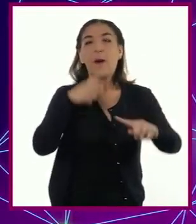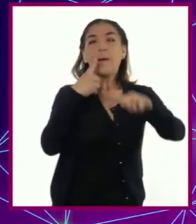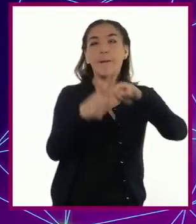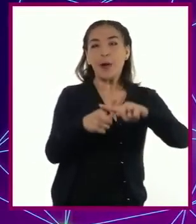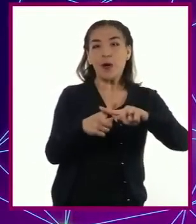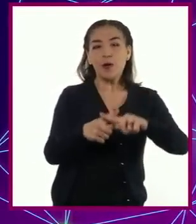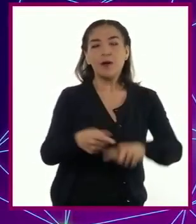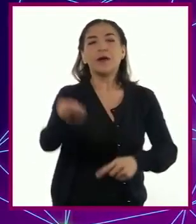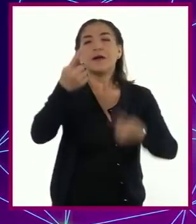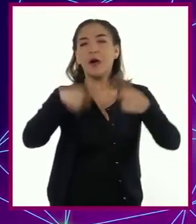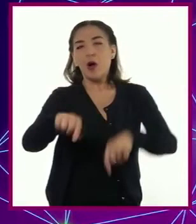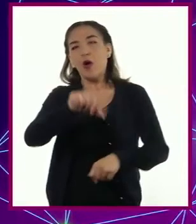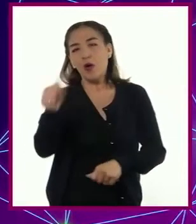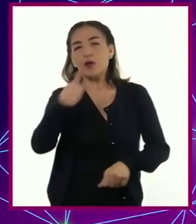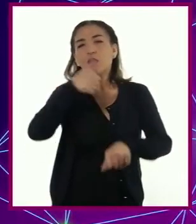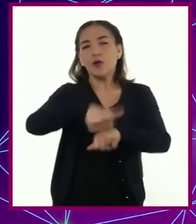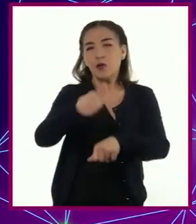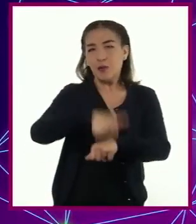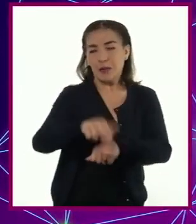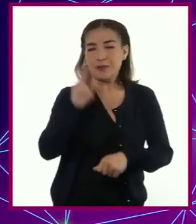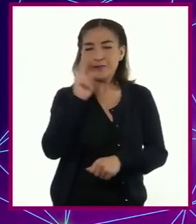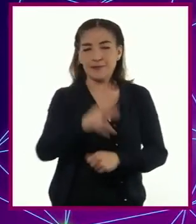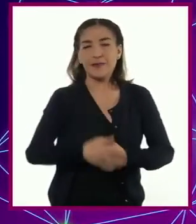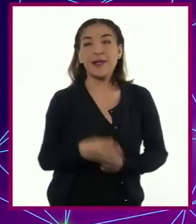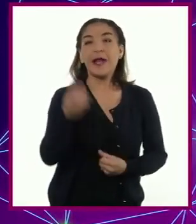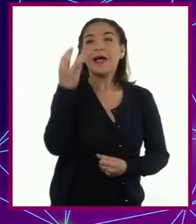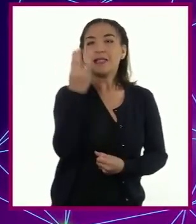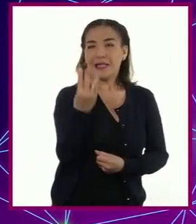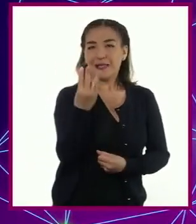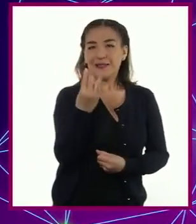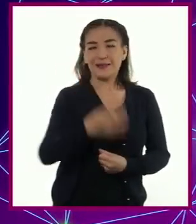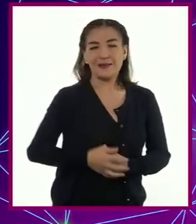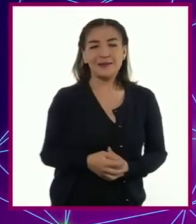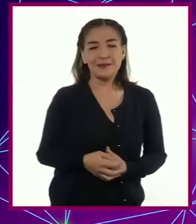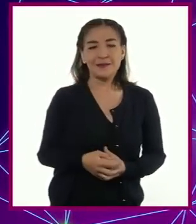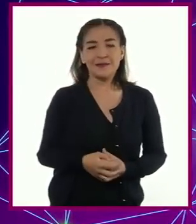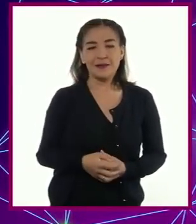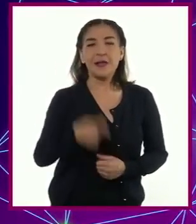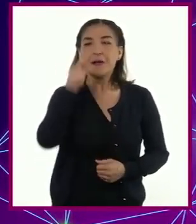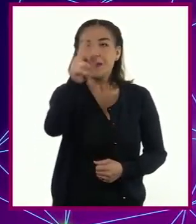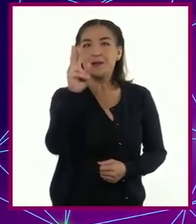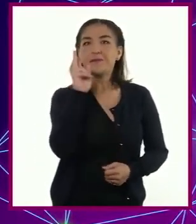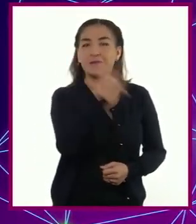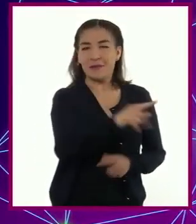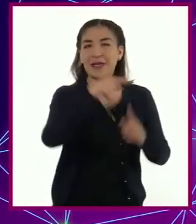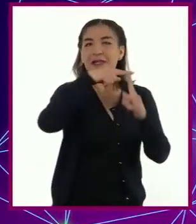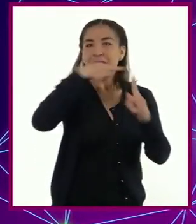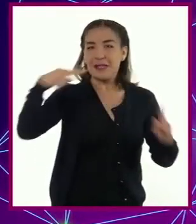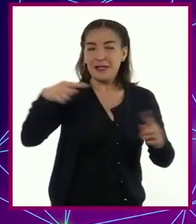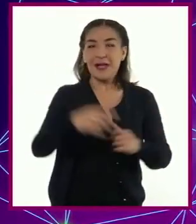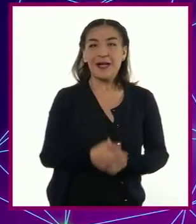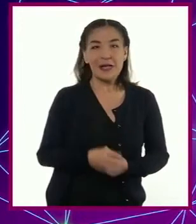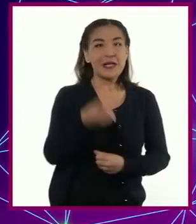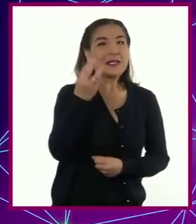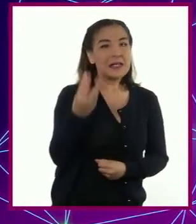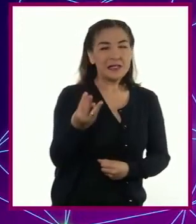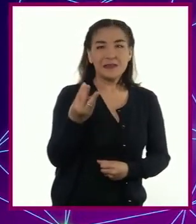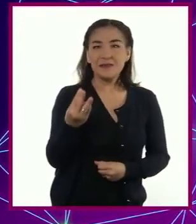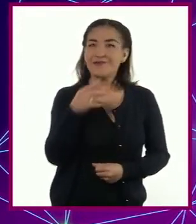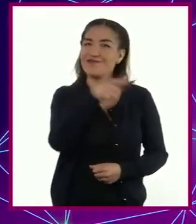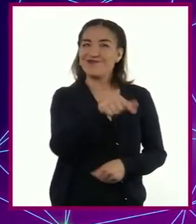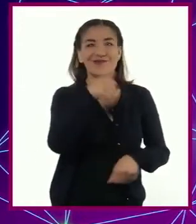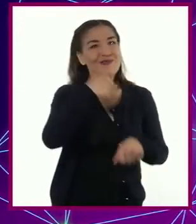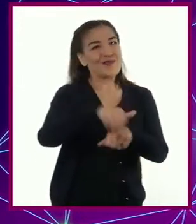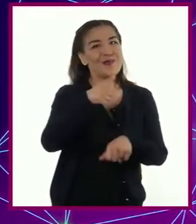el siguiente número primo, 3. Se nota que la división por 3 no es un